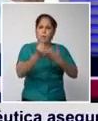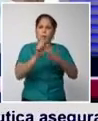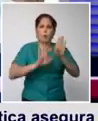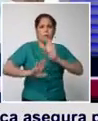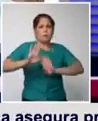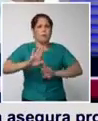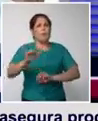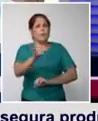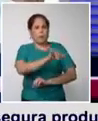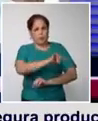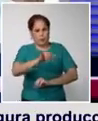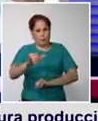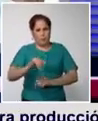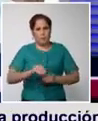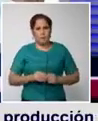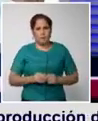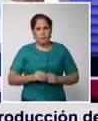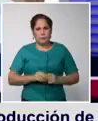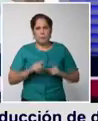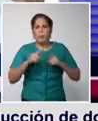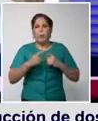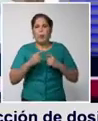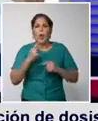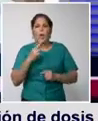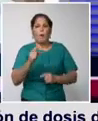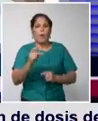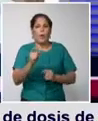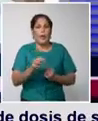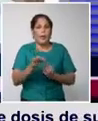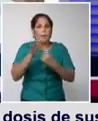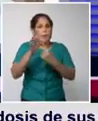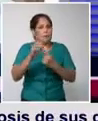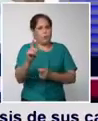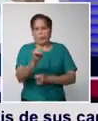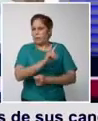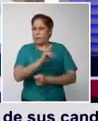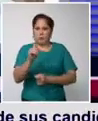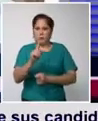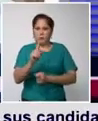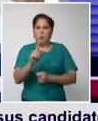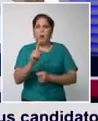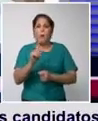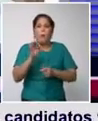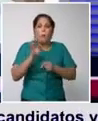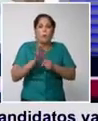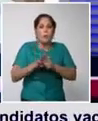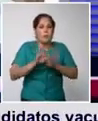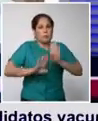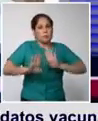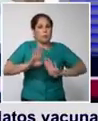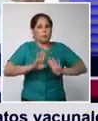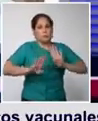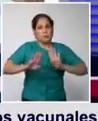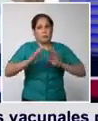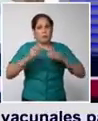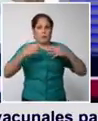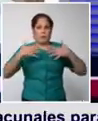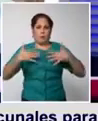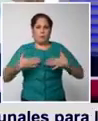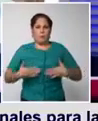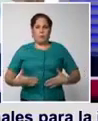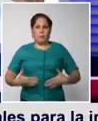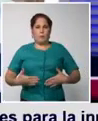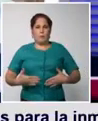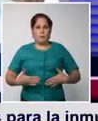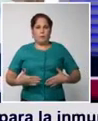también patógenos, pero no es una respuesta específica, induce la respuesta inicial de nuestro organismo contra el